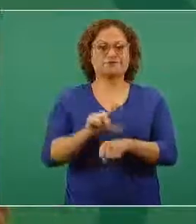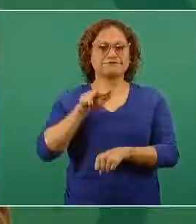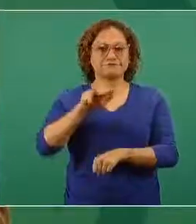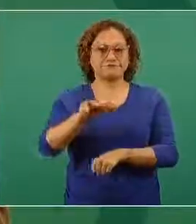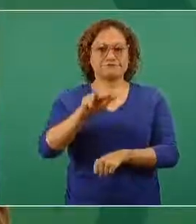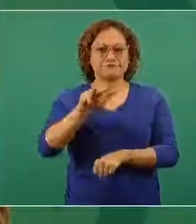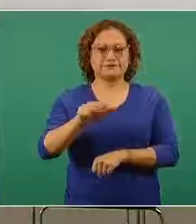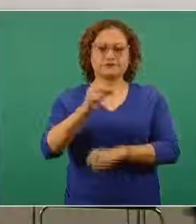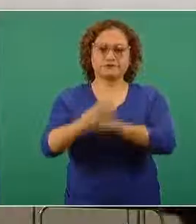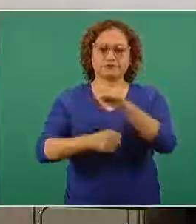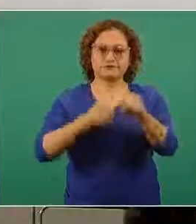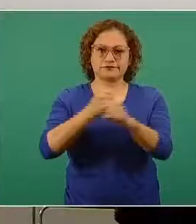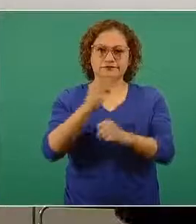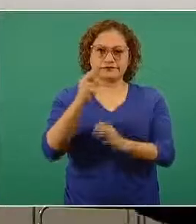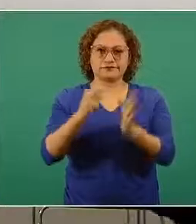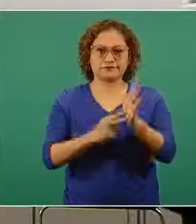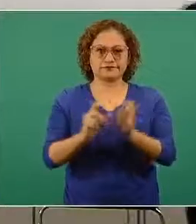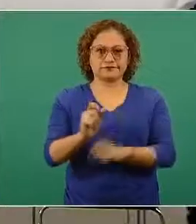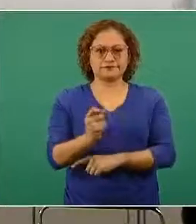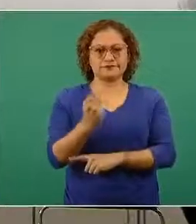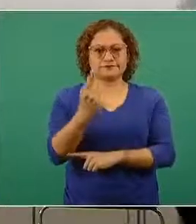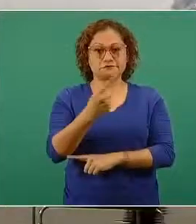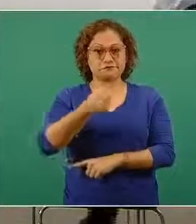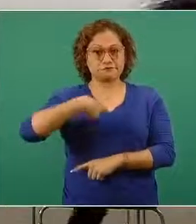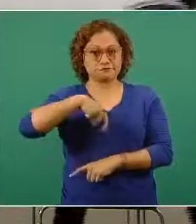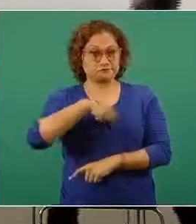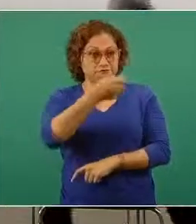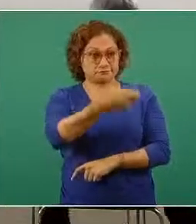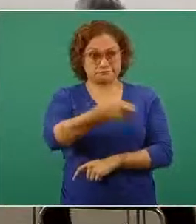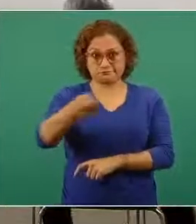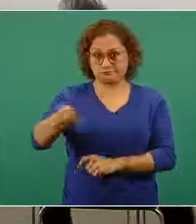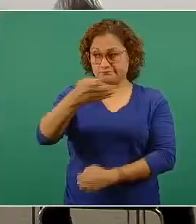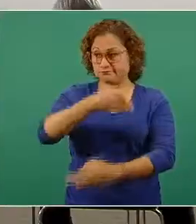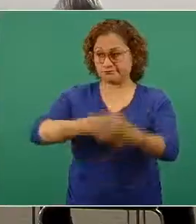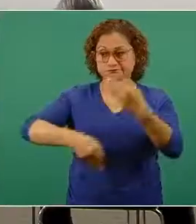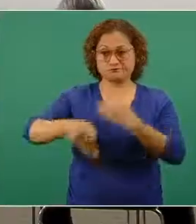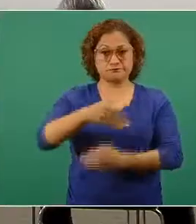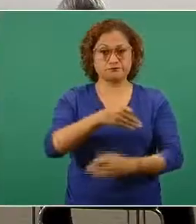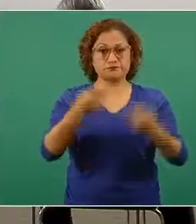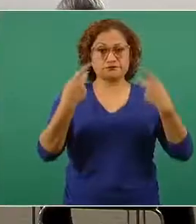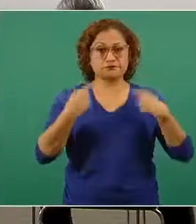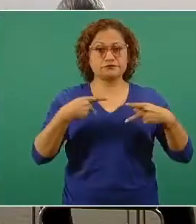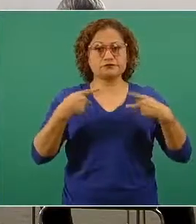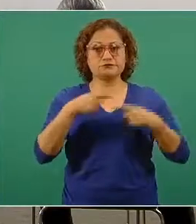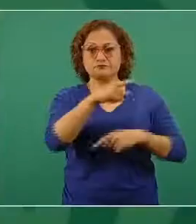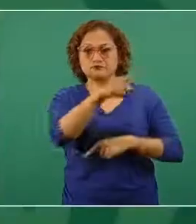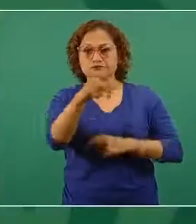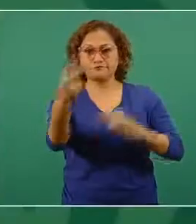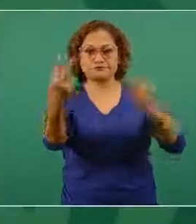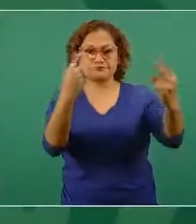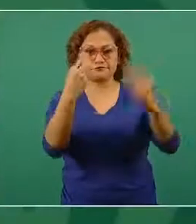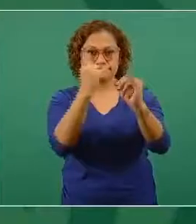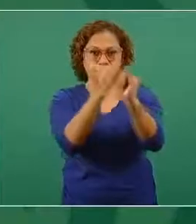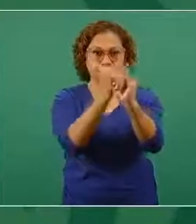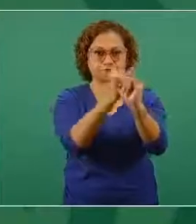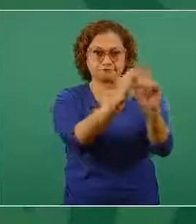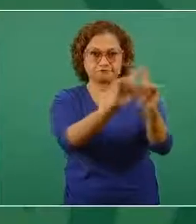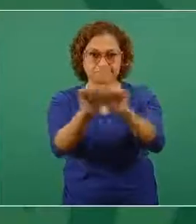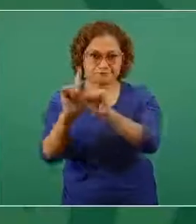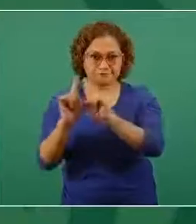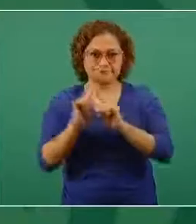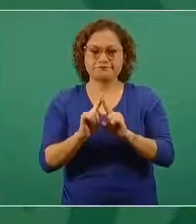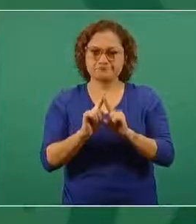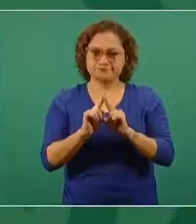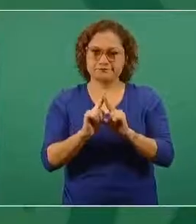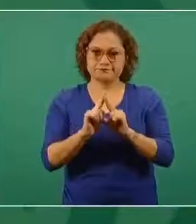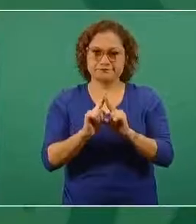2021. Saludamos con mucho gusto a todas las personas que nos siguen a través de diferentes plataformas digitales en